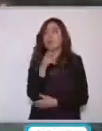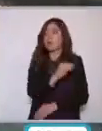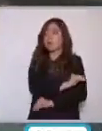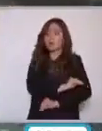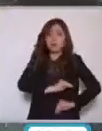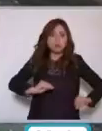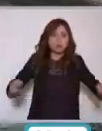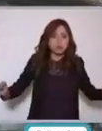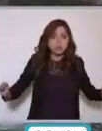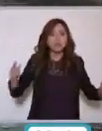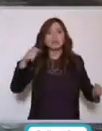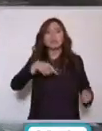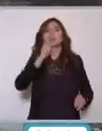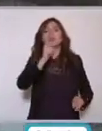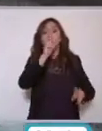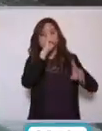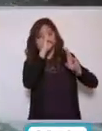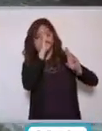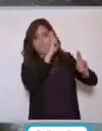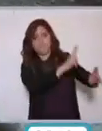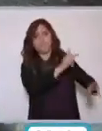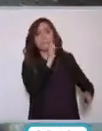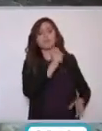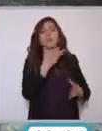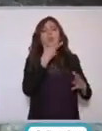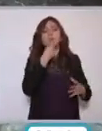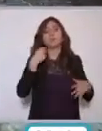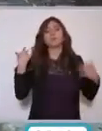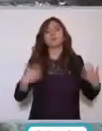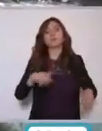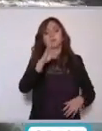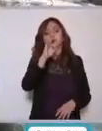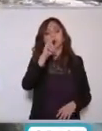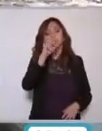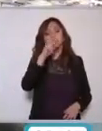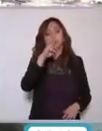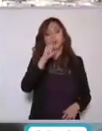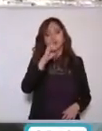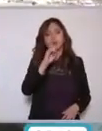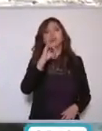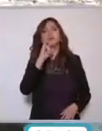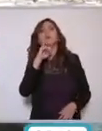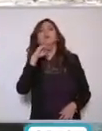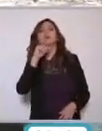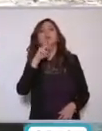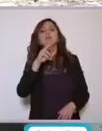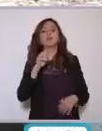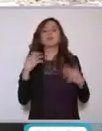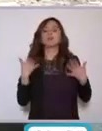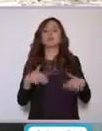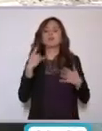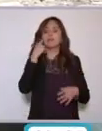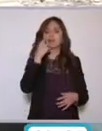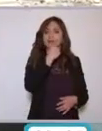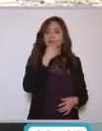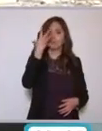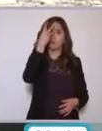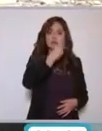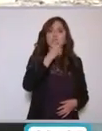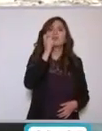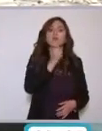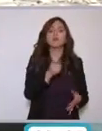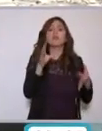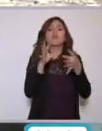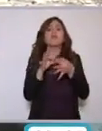solitario, pues se rinde homenaje al gran Francisco I. Madero. Ay, ojitos pajaritos, pero